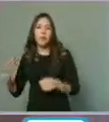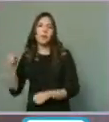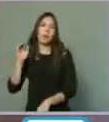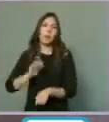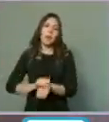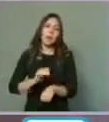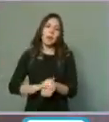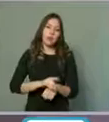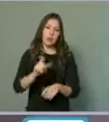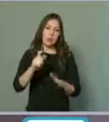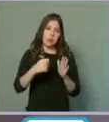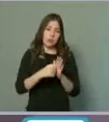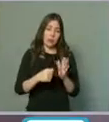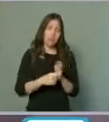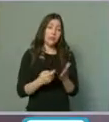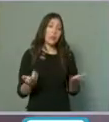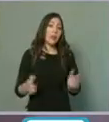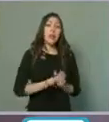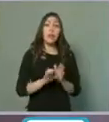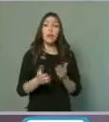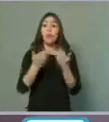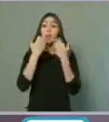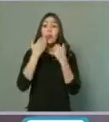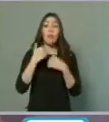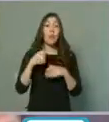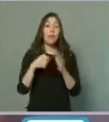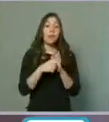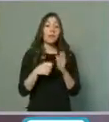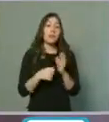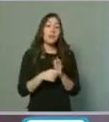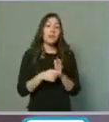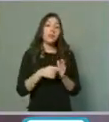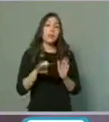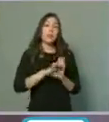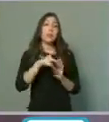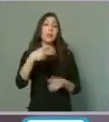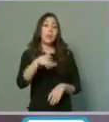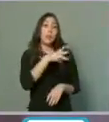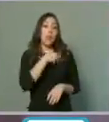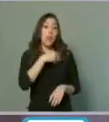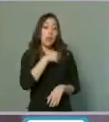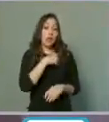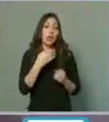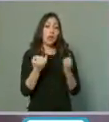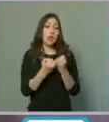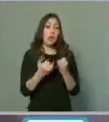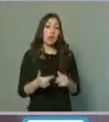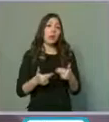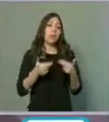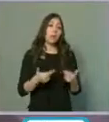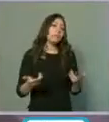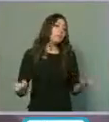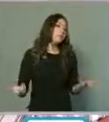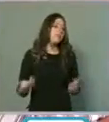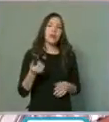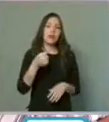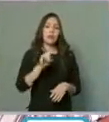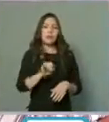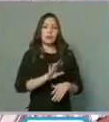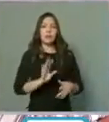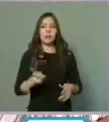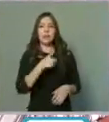no hay testamento, pues al final va a ser de los herederos legítimos. Si en ese caso que tú dices, ese hijo también era heredero, bueno, pues va a tener